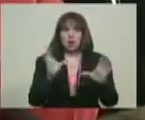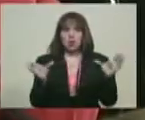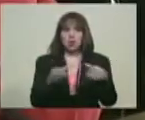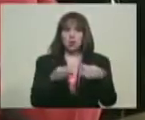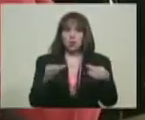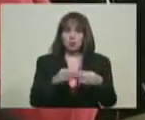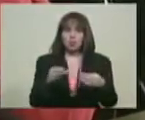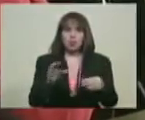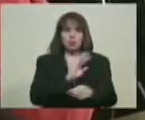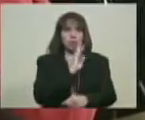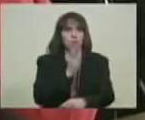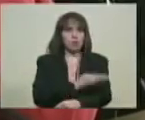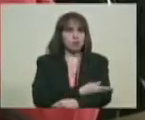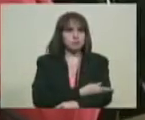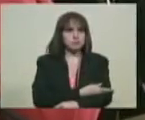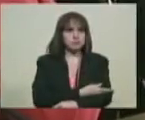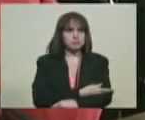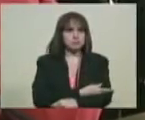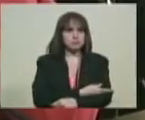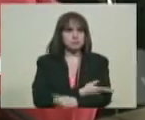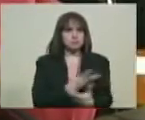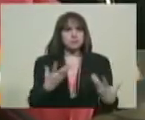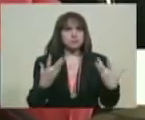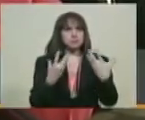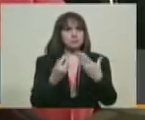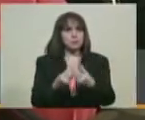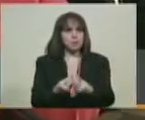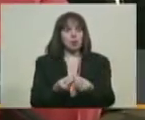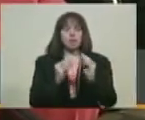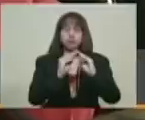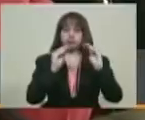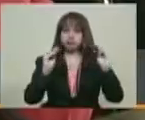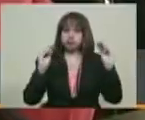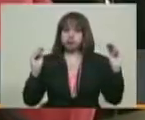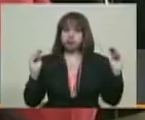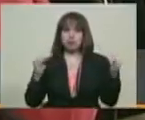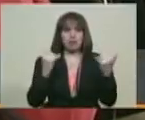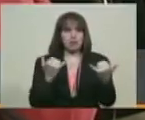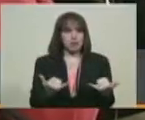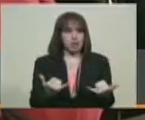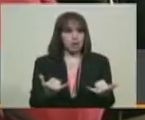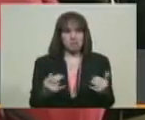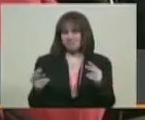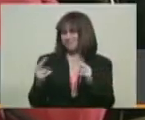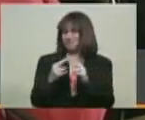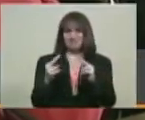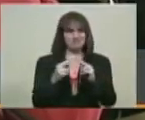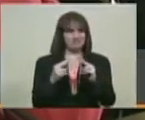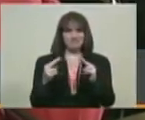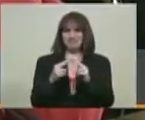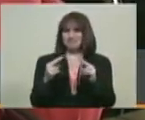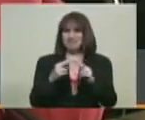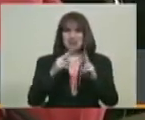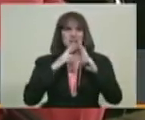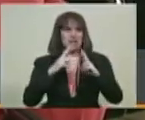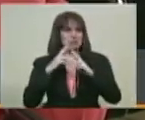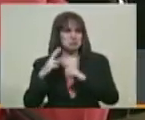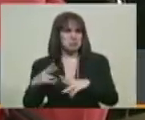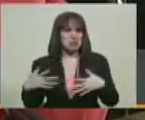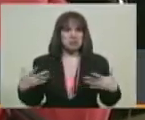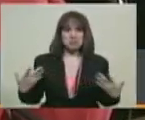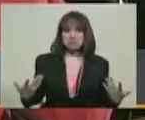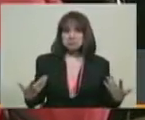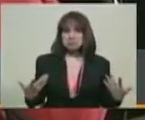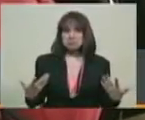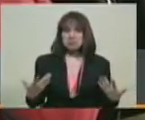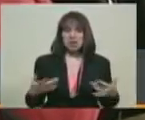nivel nacional e internacional anuncian desde ya el desconocimiento de los resultados. En